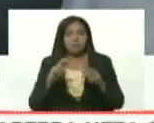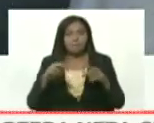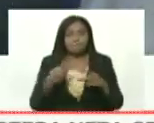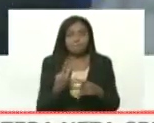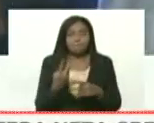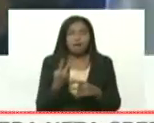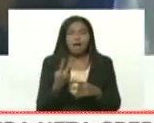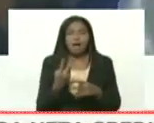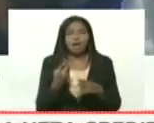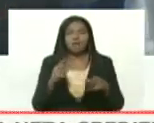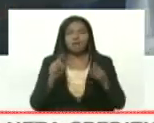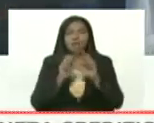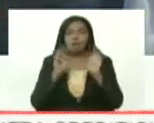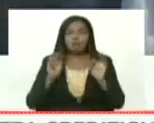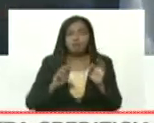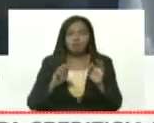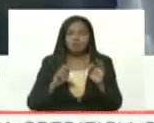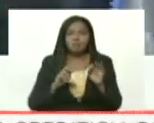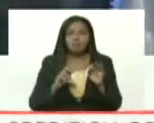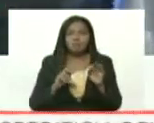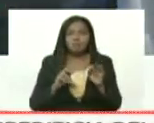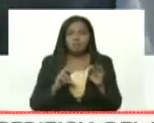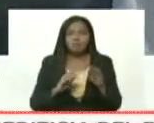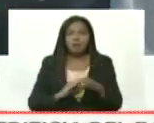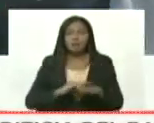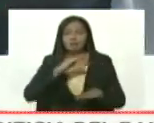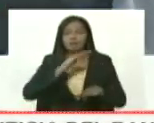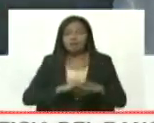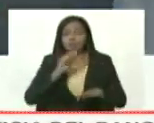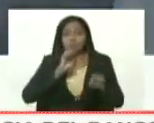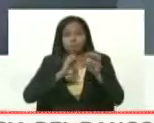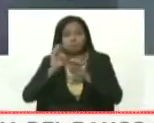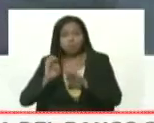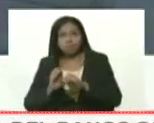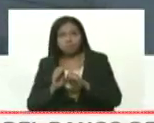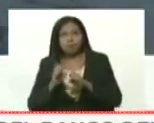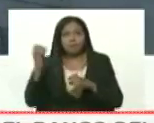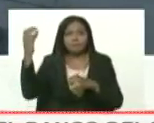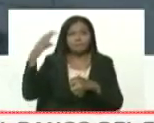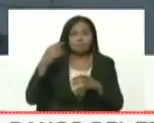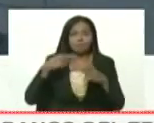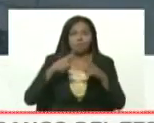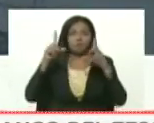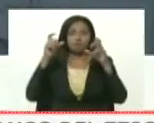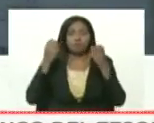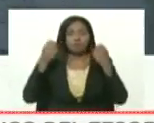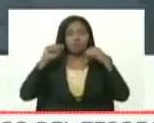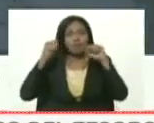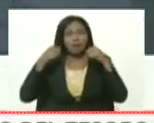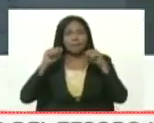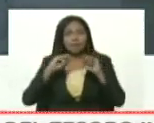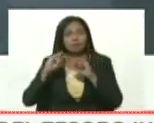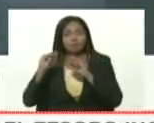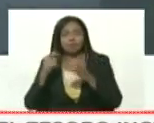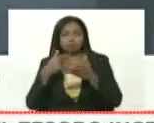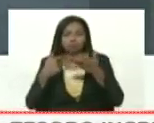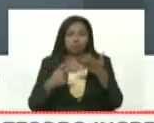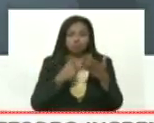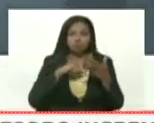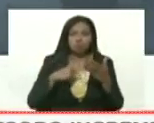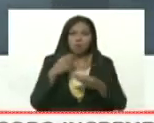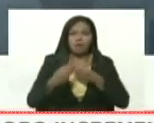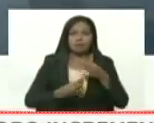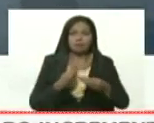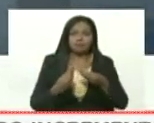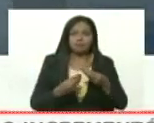multiparámetros, tensiómetro, nebulizadores, lámparas de fototerapia, que estos son equipos que